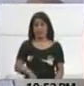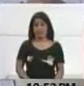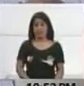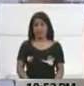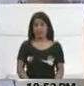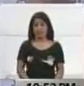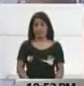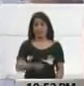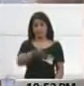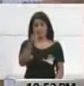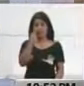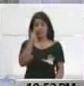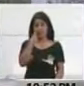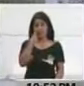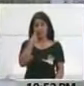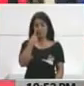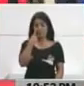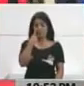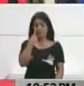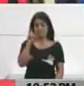Para que vean.